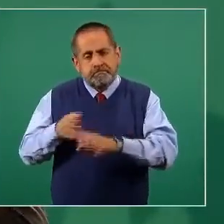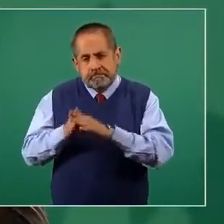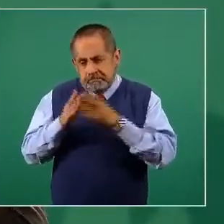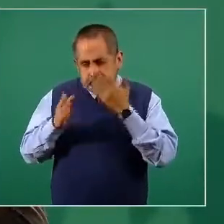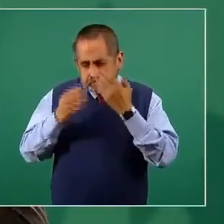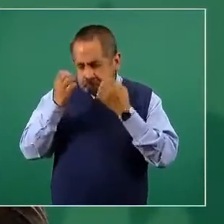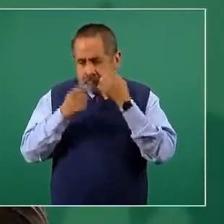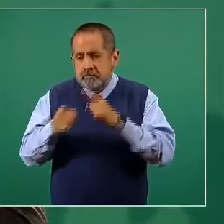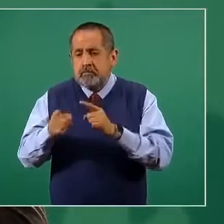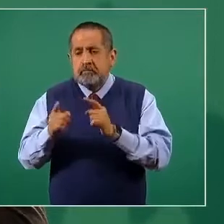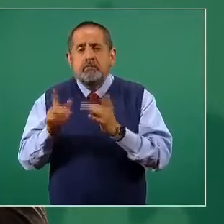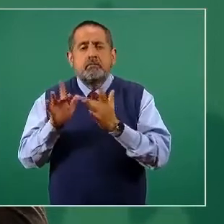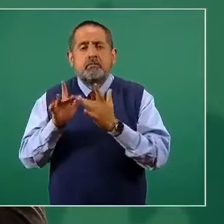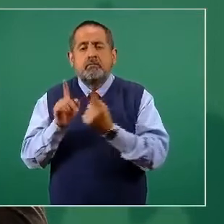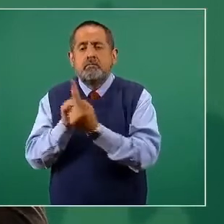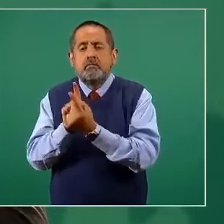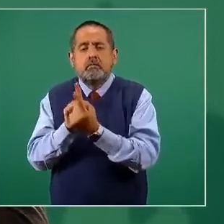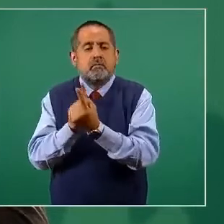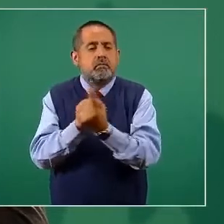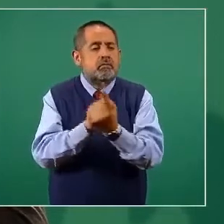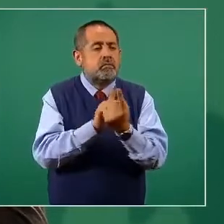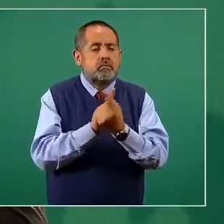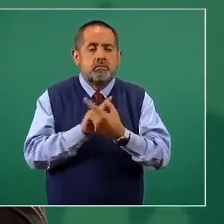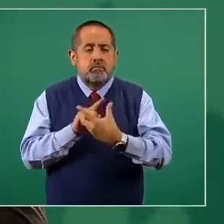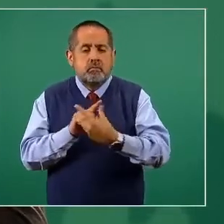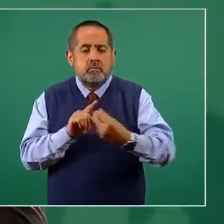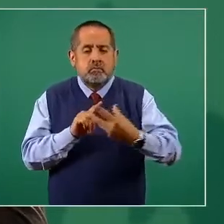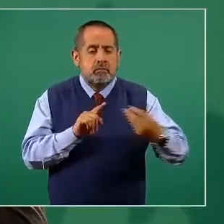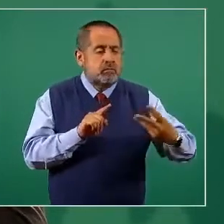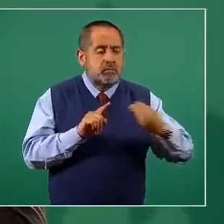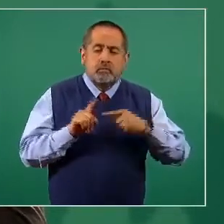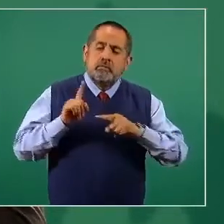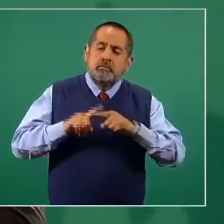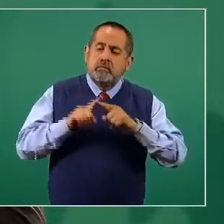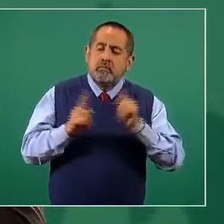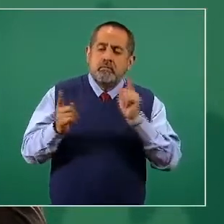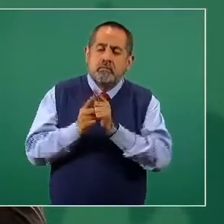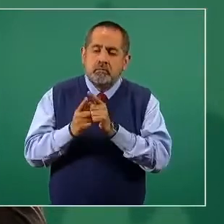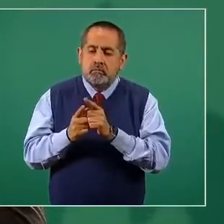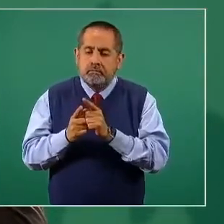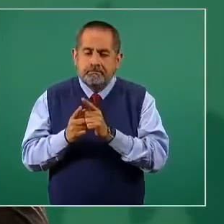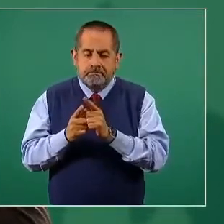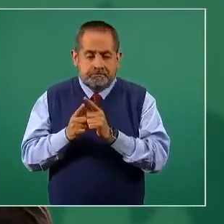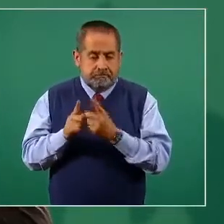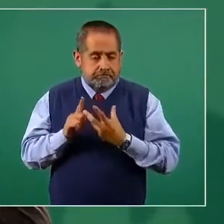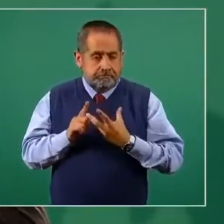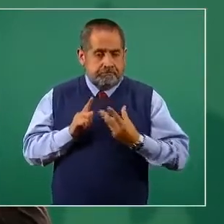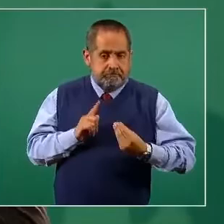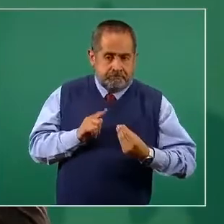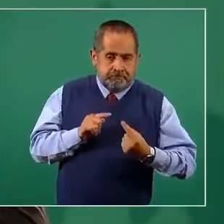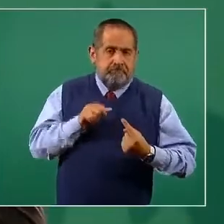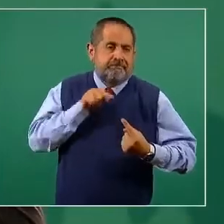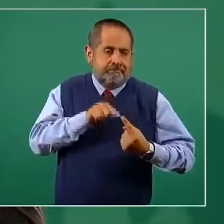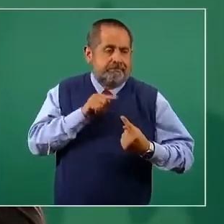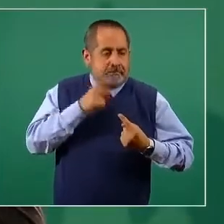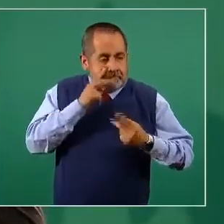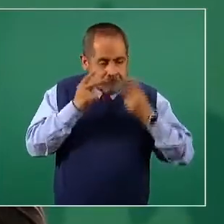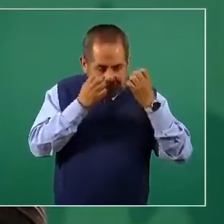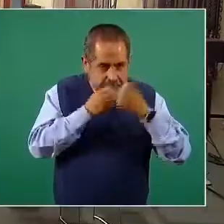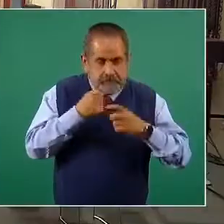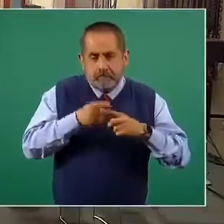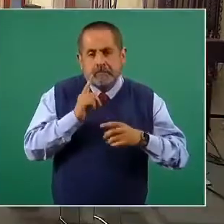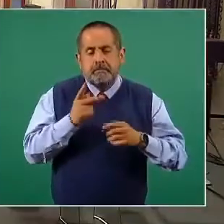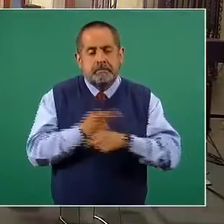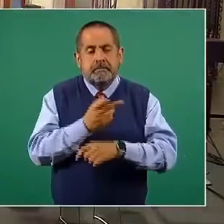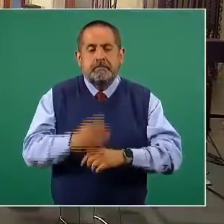de contactos, de los contactos cercanos, quienes son aquellos que tienen más riesgo en un momento dado de contagiarse.